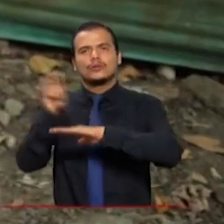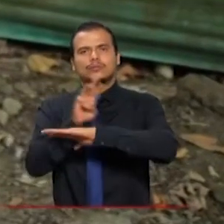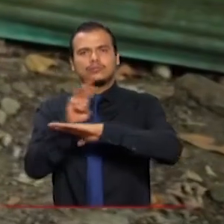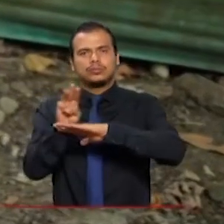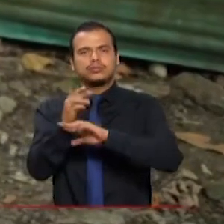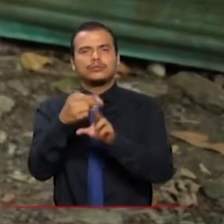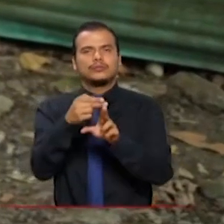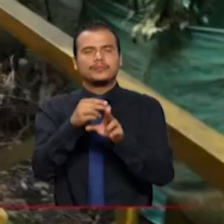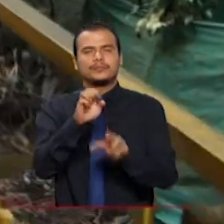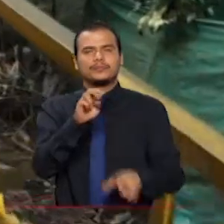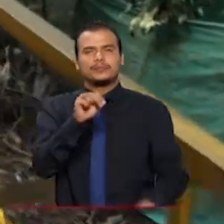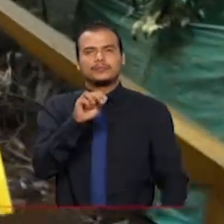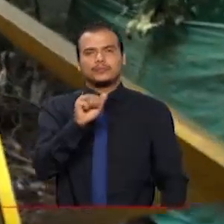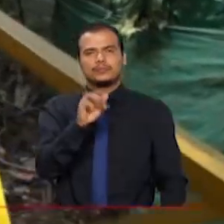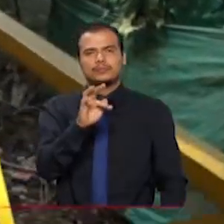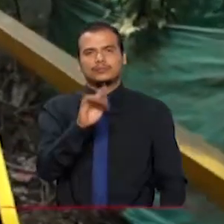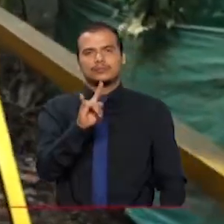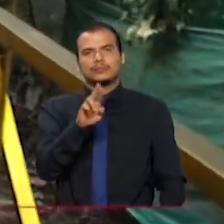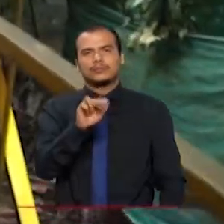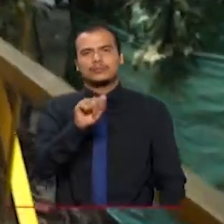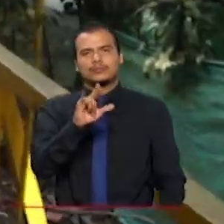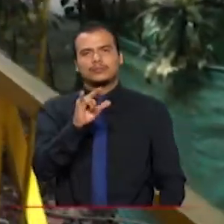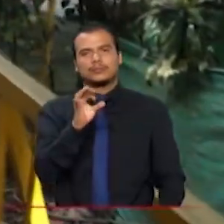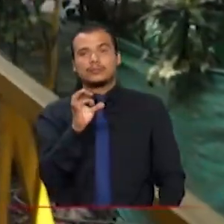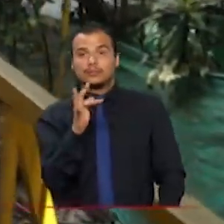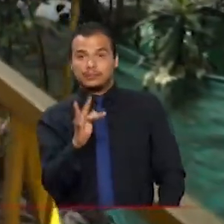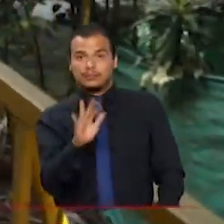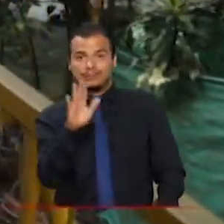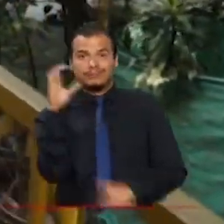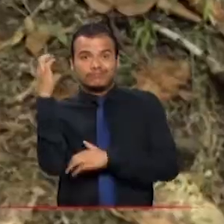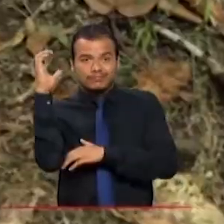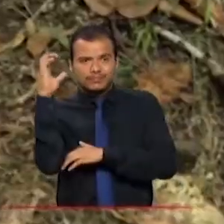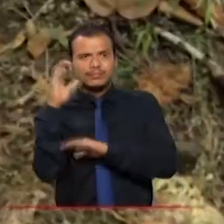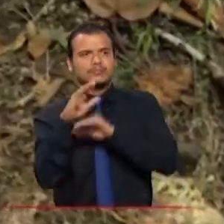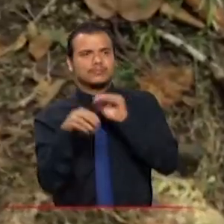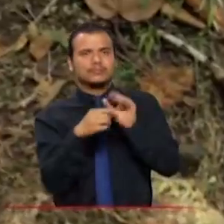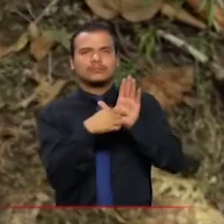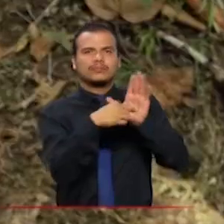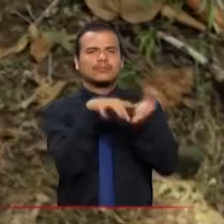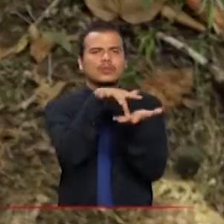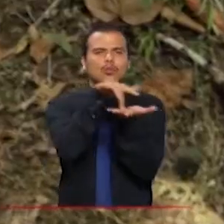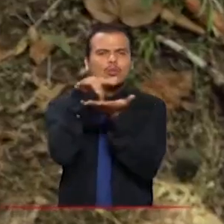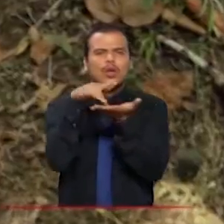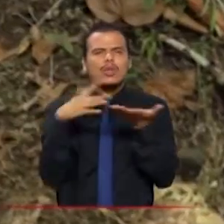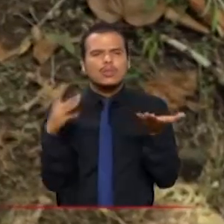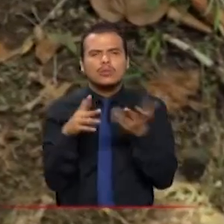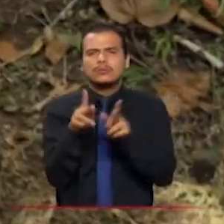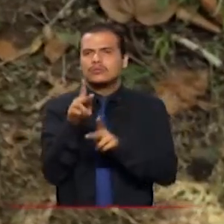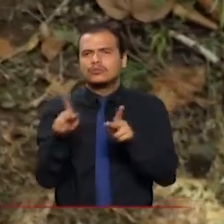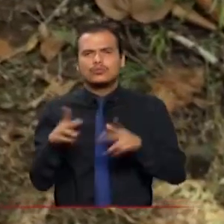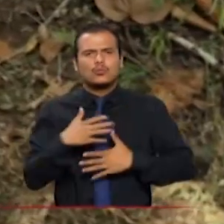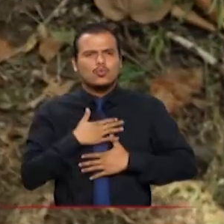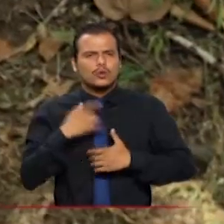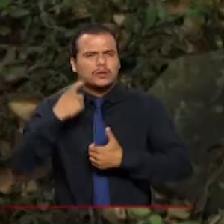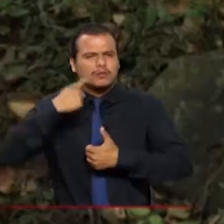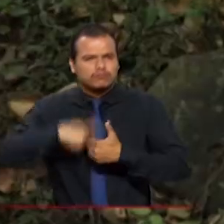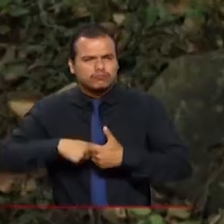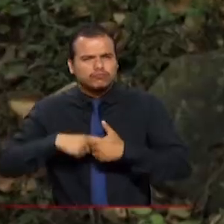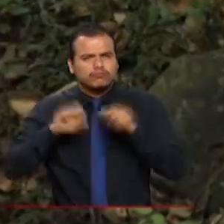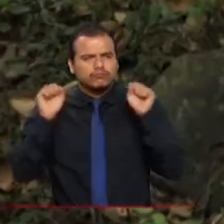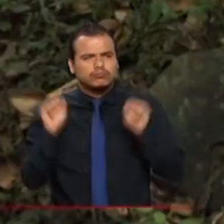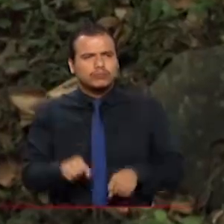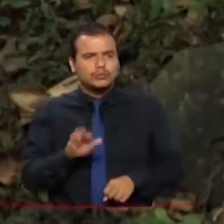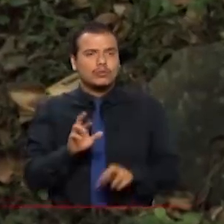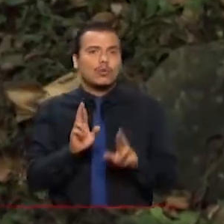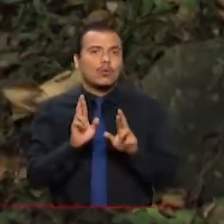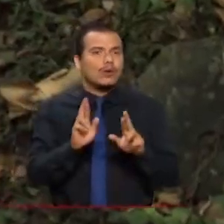Colombia y se comparten los registros con coordenadas geográficas, ubicación. Cualquier persona puede participar, lo ideal